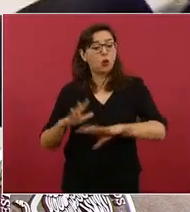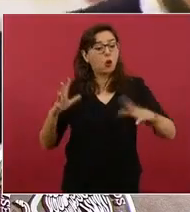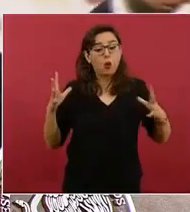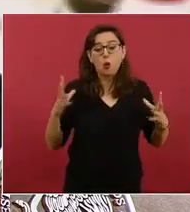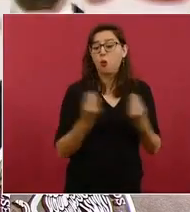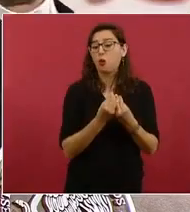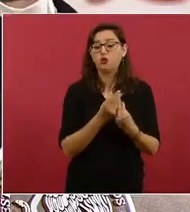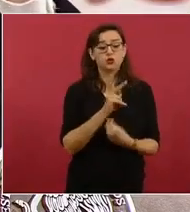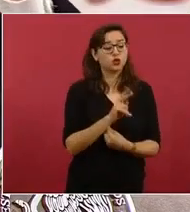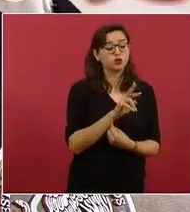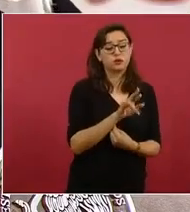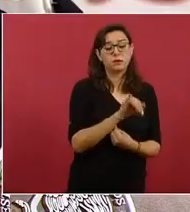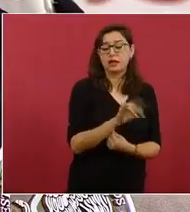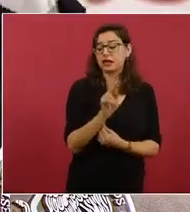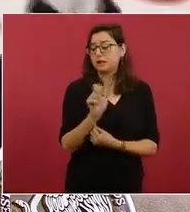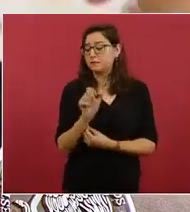la llamada reforma